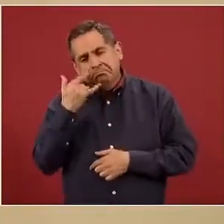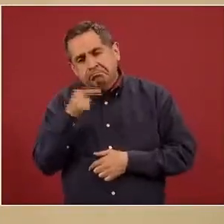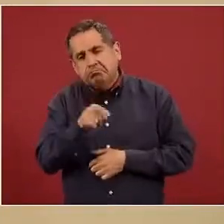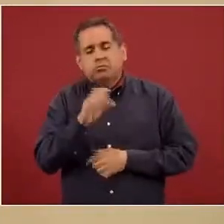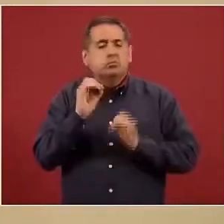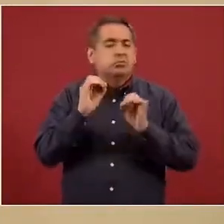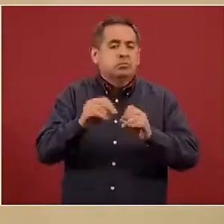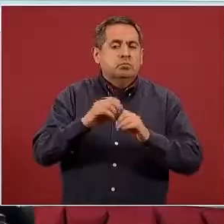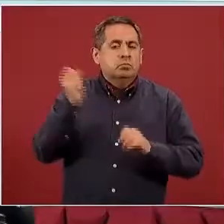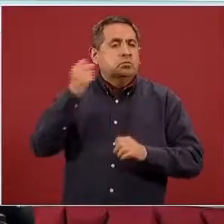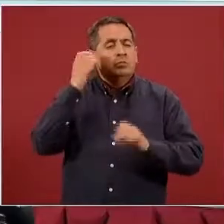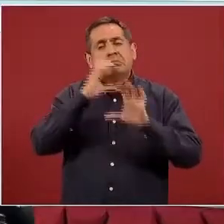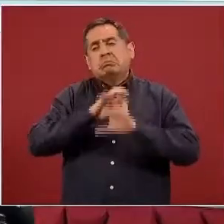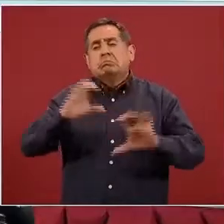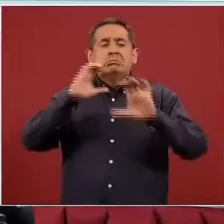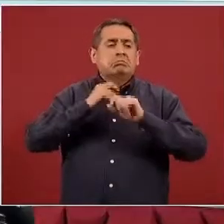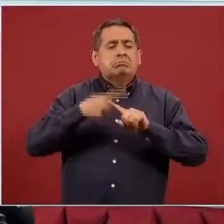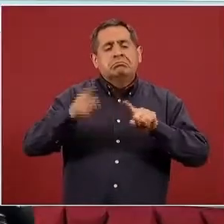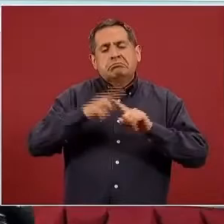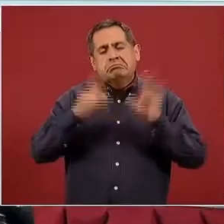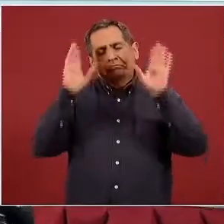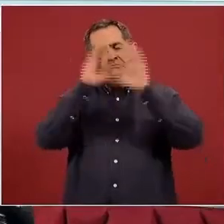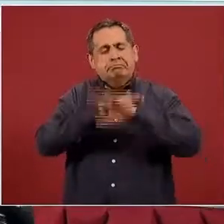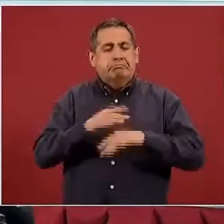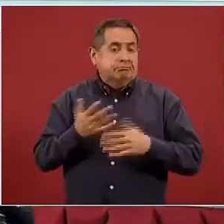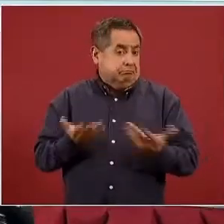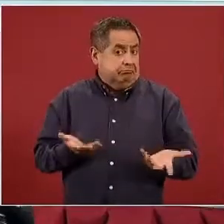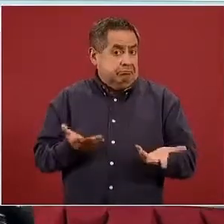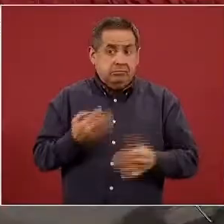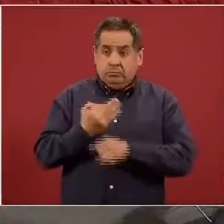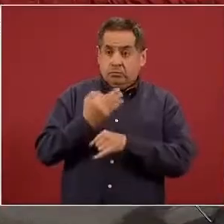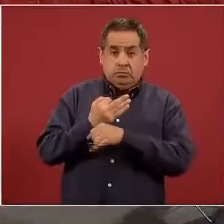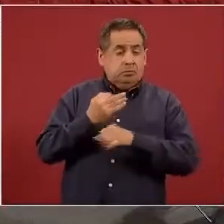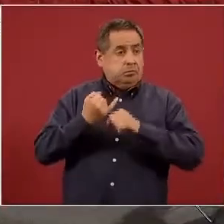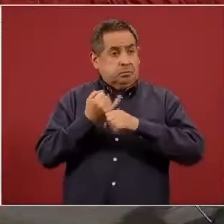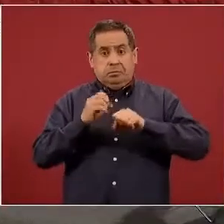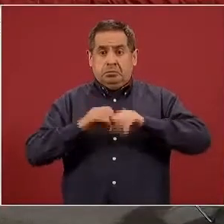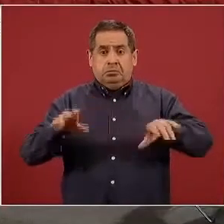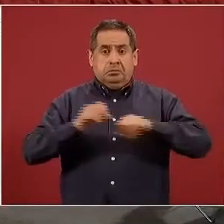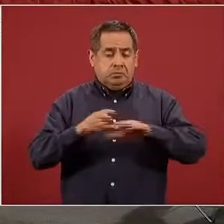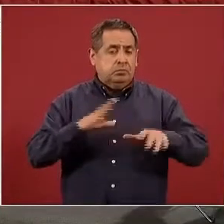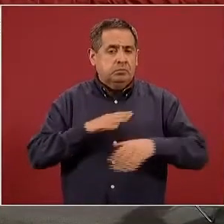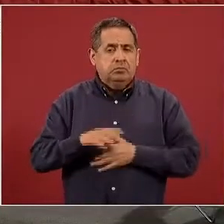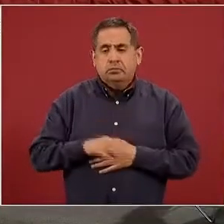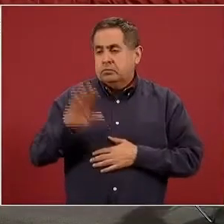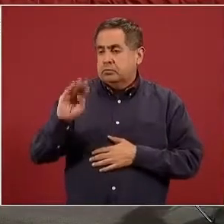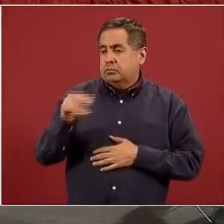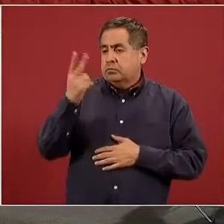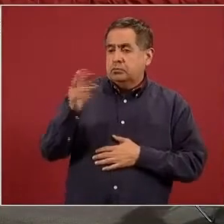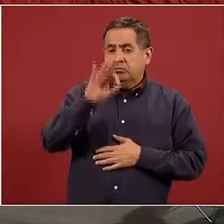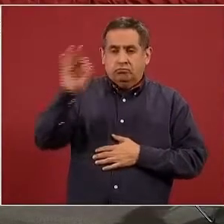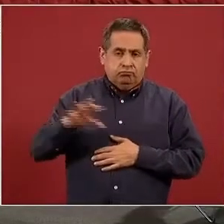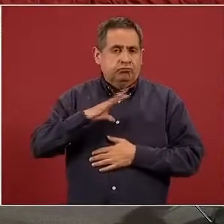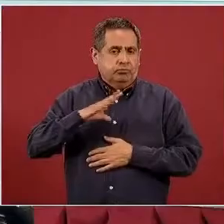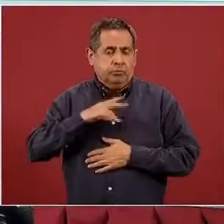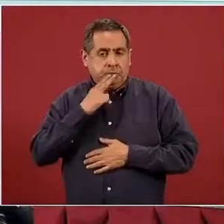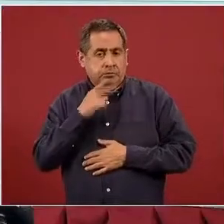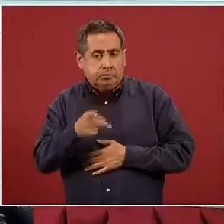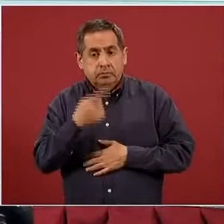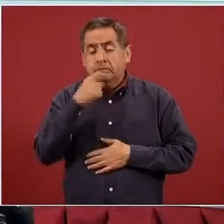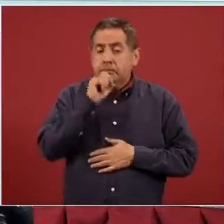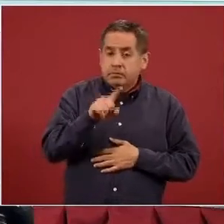algún concierto, etcétera. Y pues bueno, ahora tenemos esta cuestión de los medios digitales y el 92% lo utilizan para eso. Pero